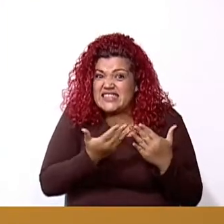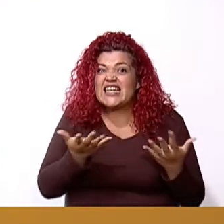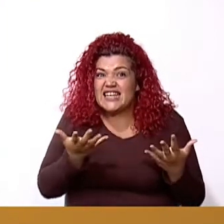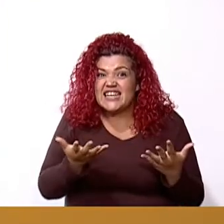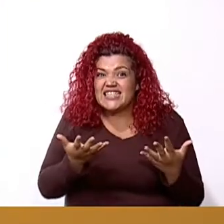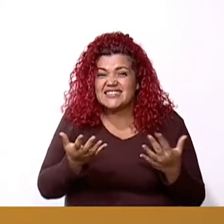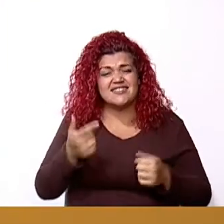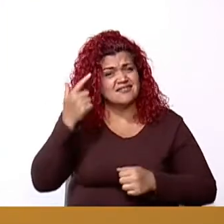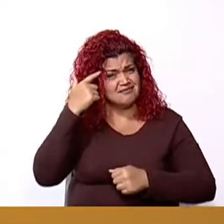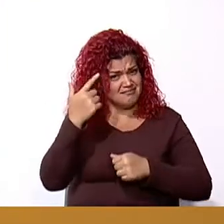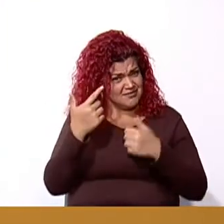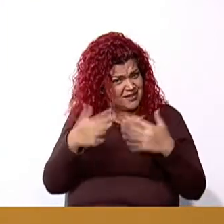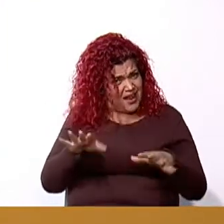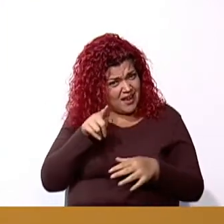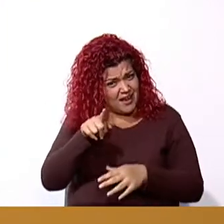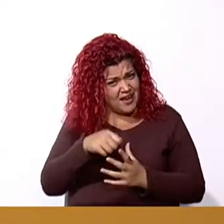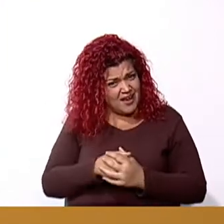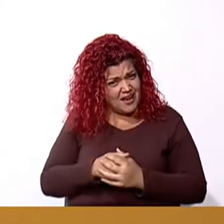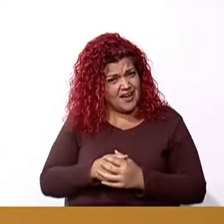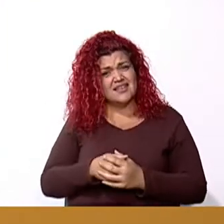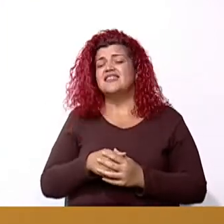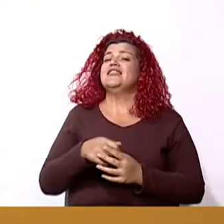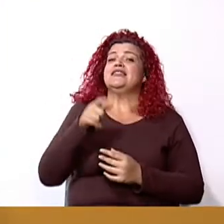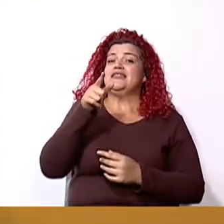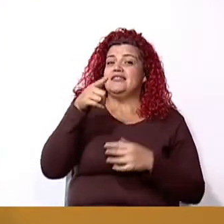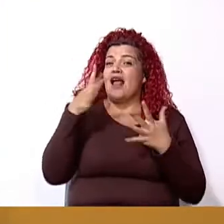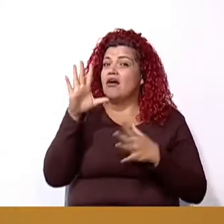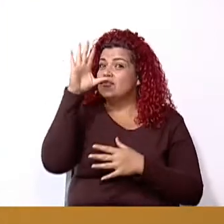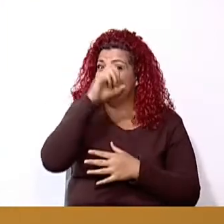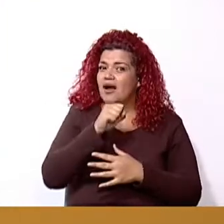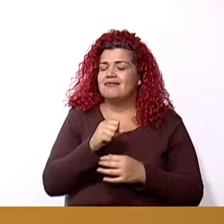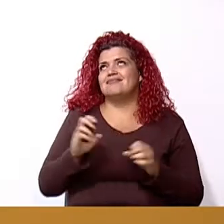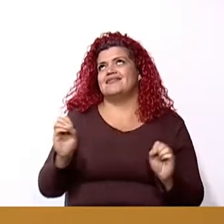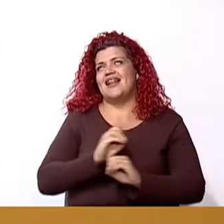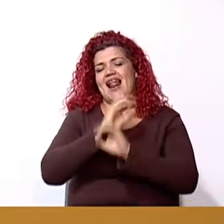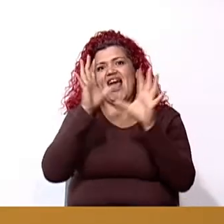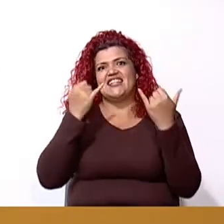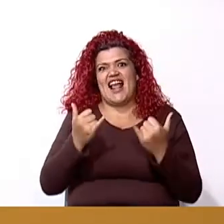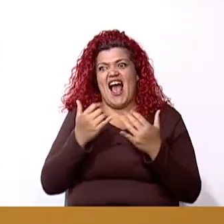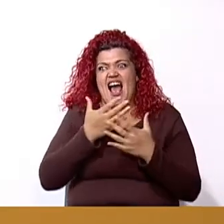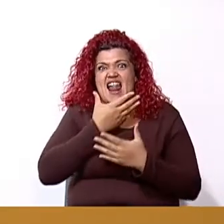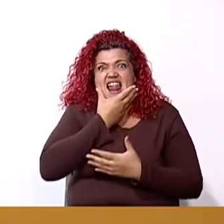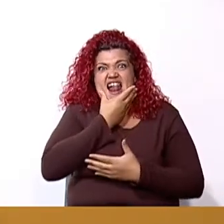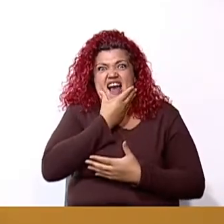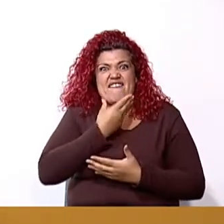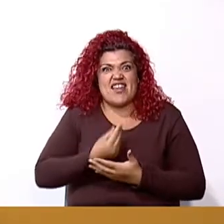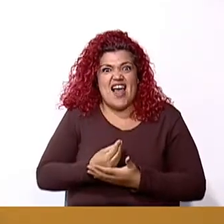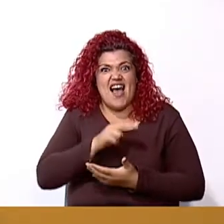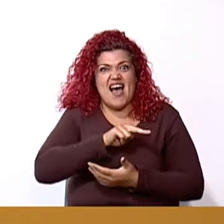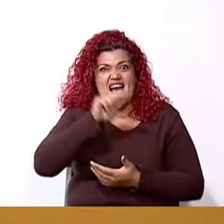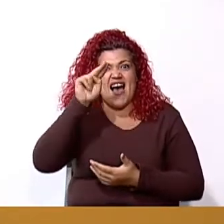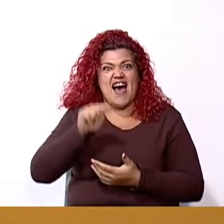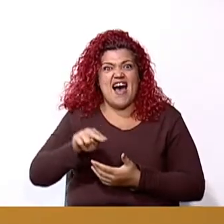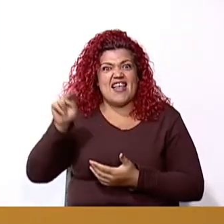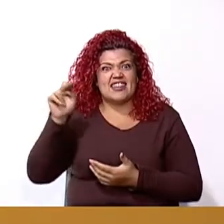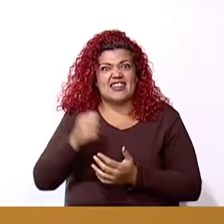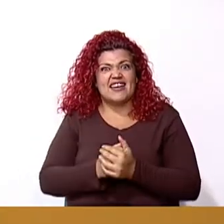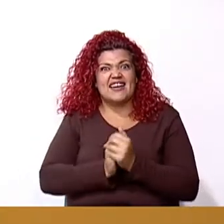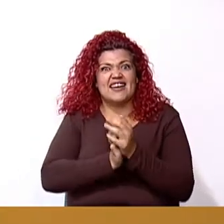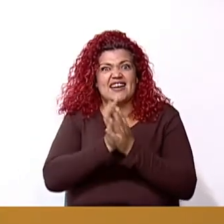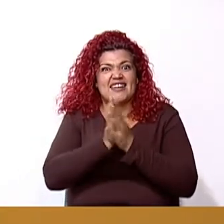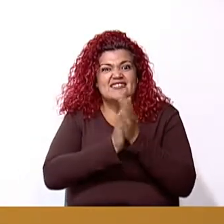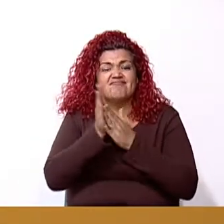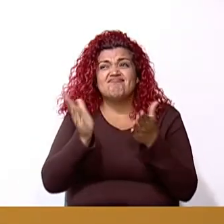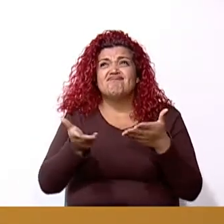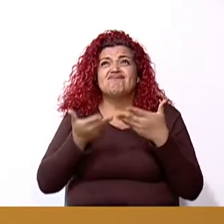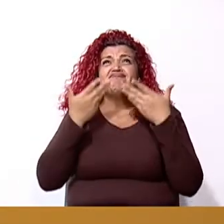¿Será que saben? ¿Será que se han dado cuenta? ¡Claro! ¡La Navidad! Respiren ese aire fresco de